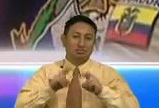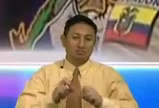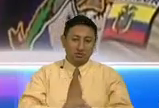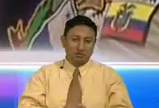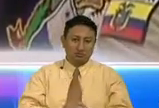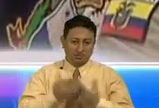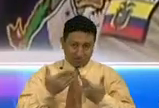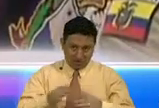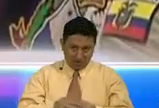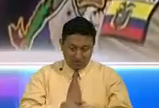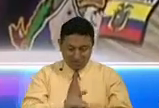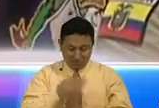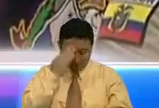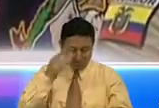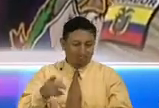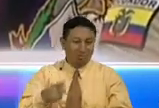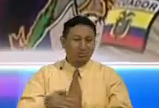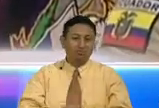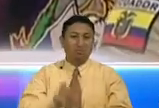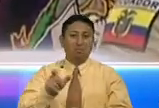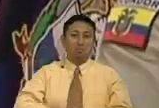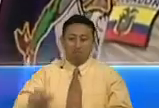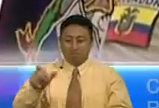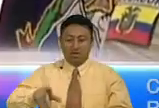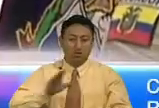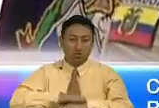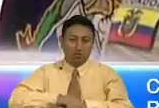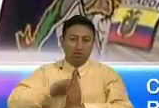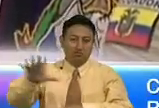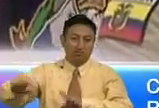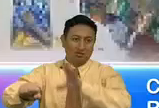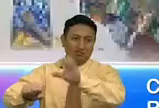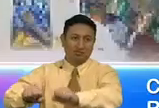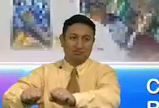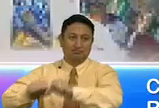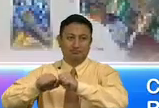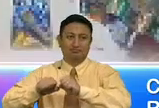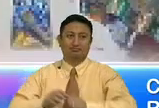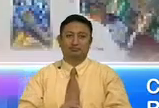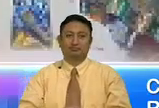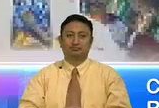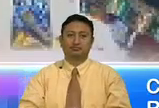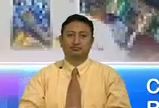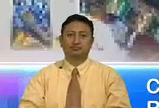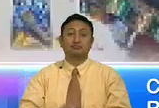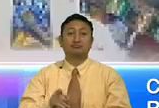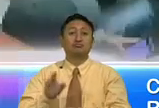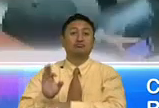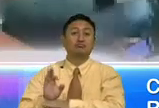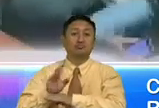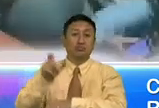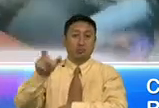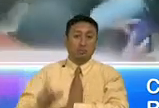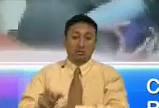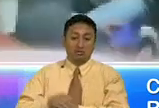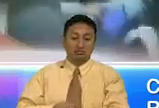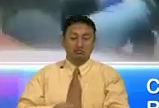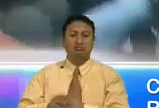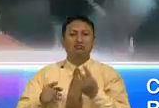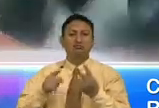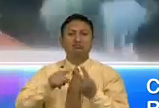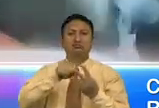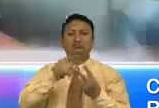investigativo pueda dar con el paradero de estos responsables del ilícito. De acuerdo a la versión de las víctimas, los antisociales